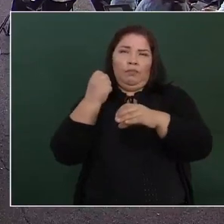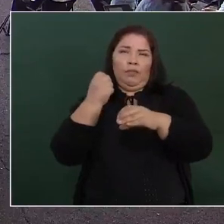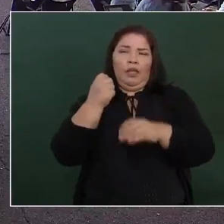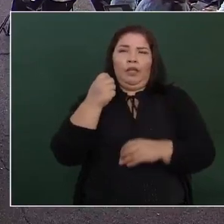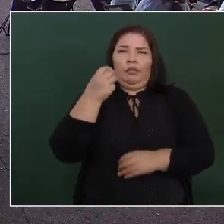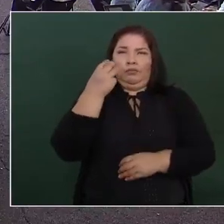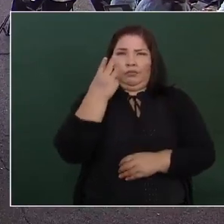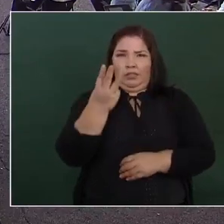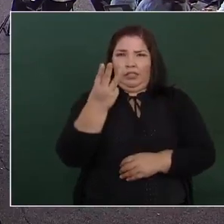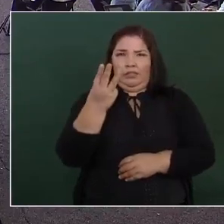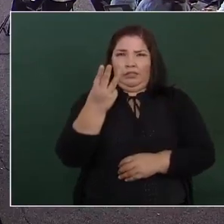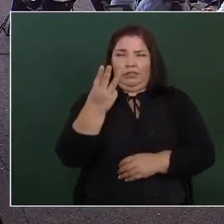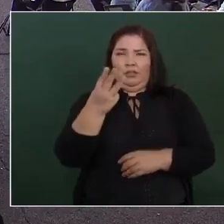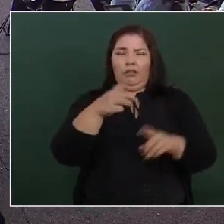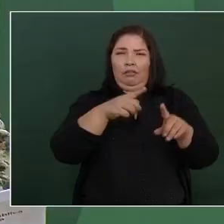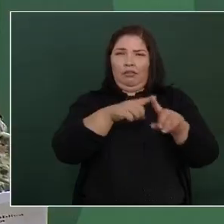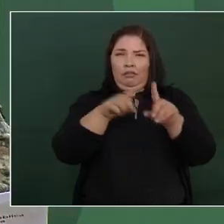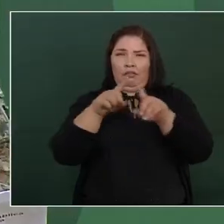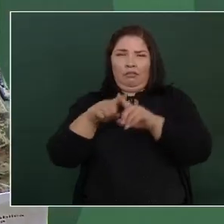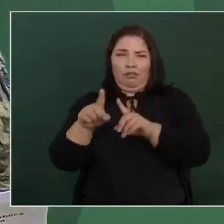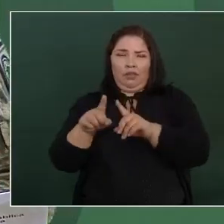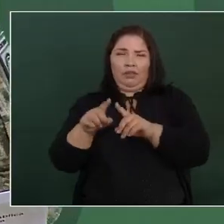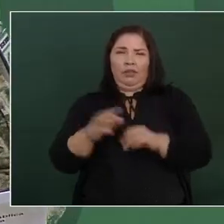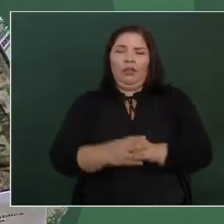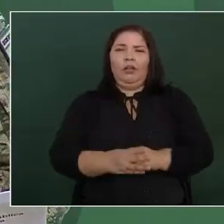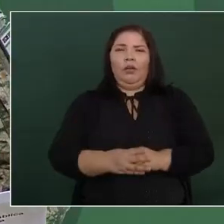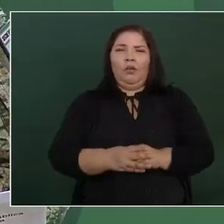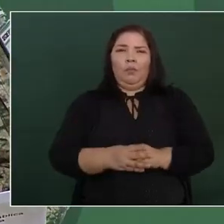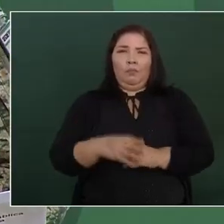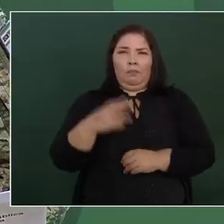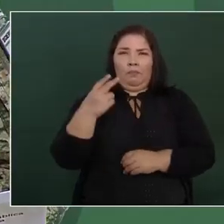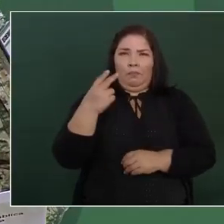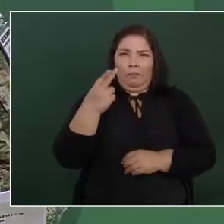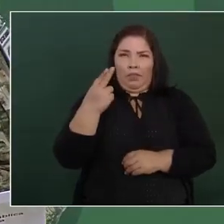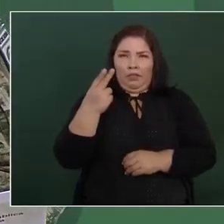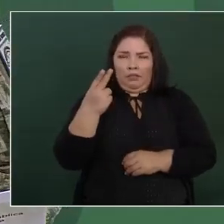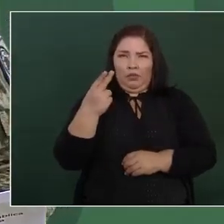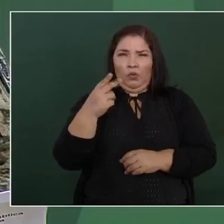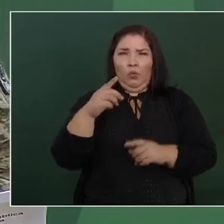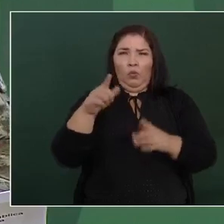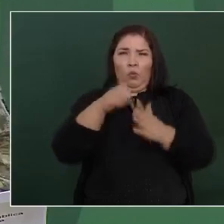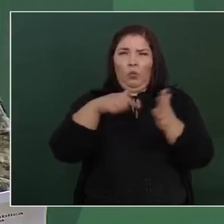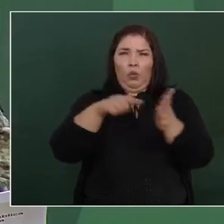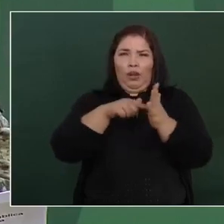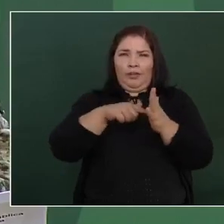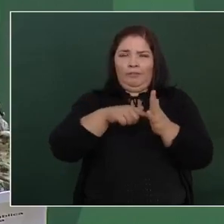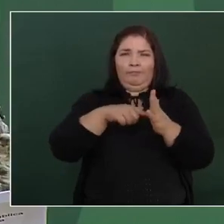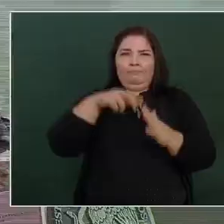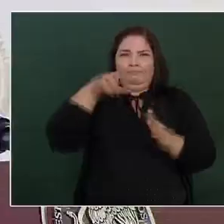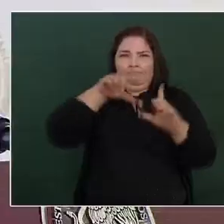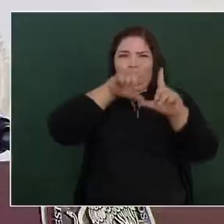3 eventos de esta naturaleza, 25 lugar, de los últimos